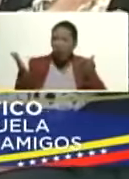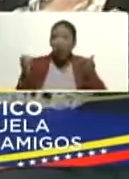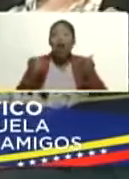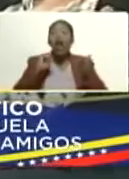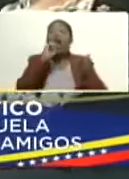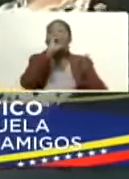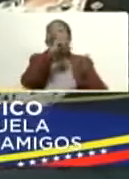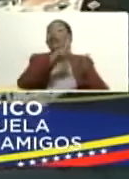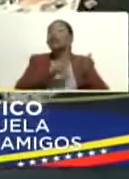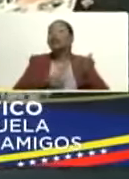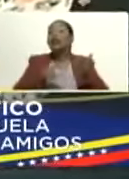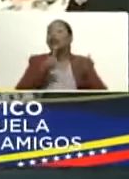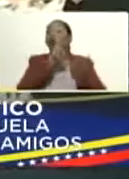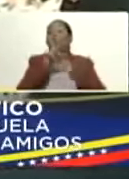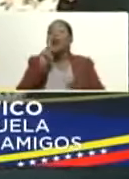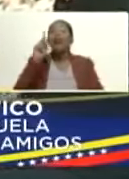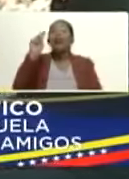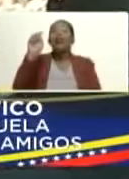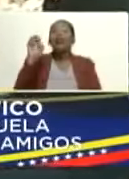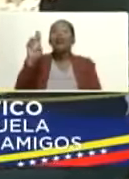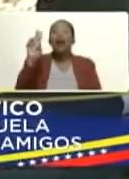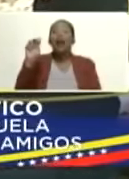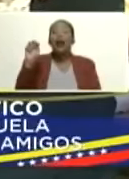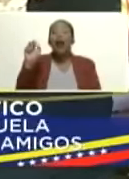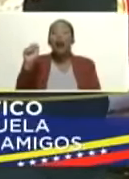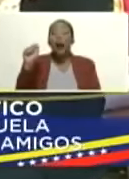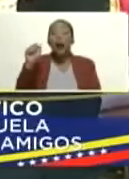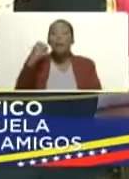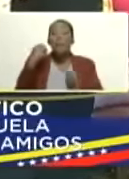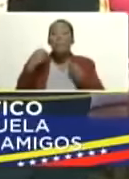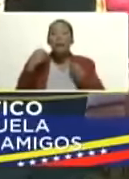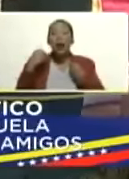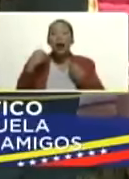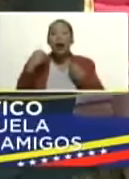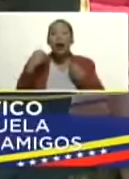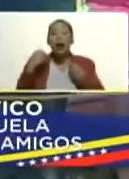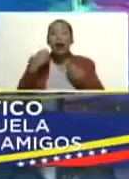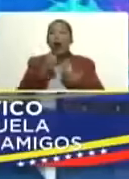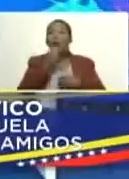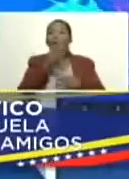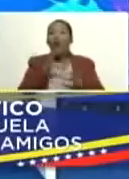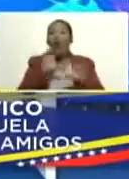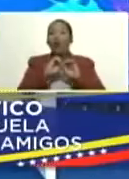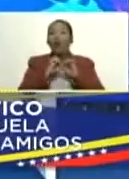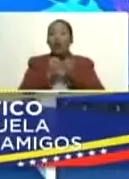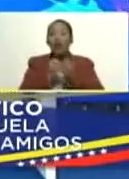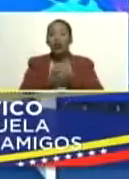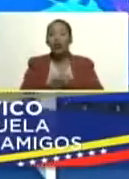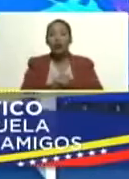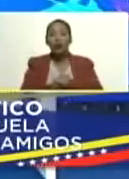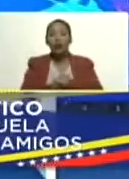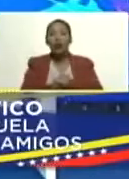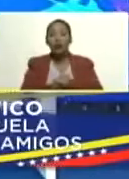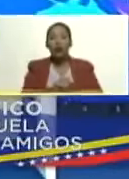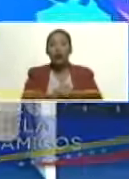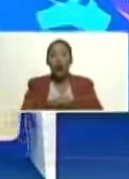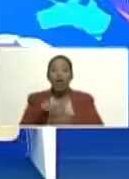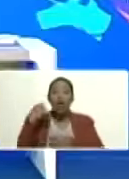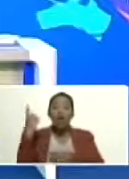Una terna de nombres para secretarios, para buenos oficios. Y solo cuando Guyana y